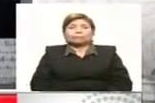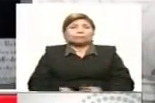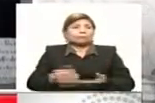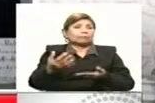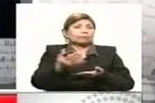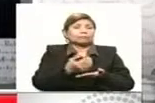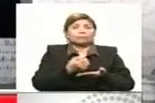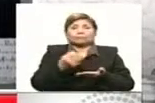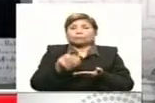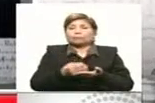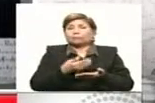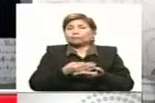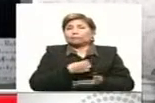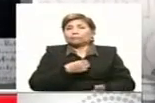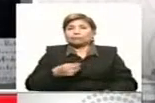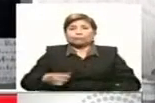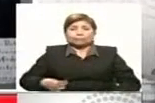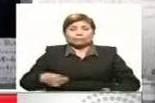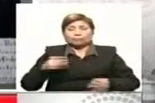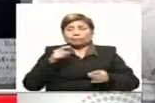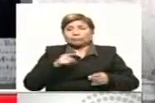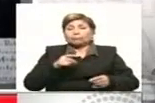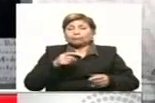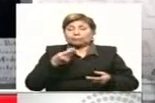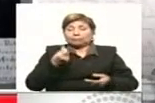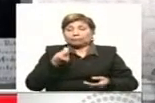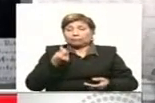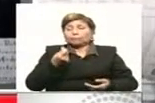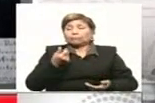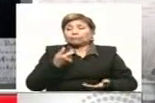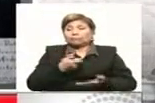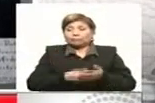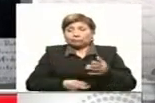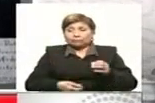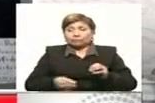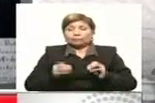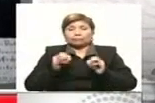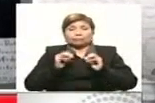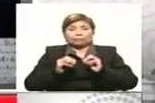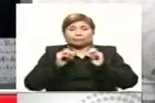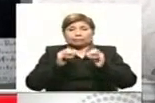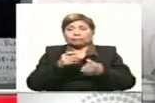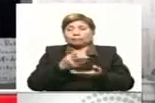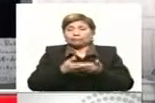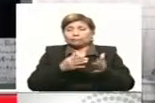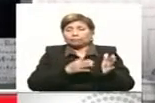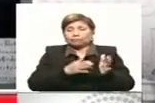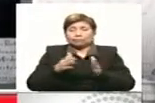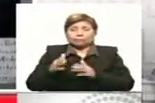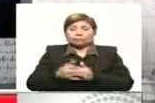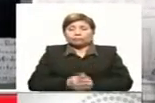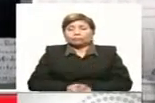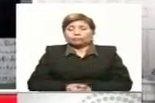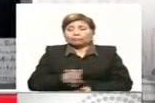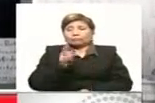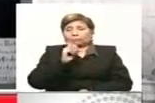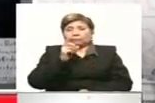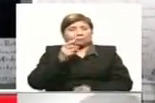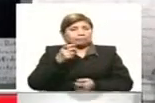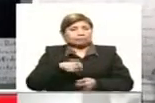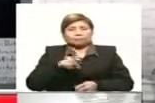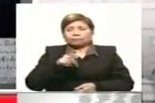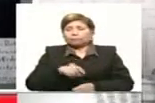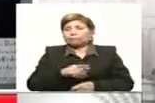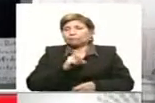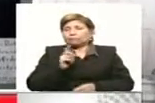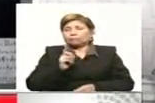reconversión presupuestal dentro del ministerio porque hay dinero que se está destinando a áreas que no son prioritarias,